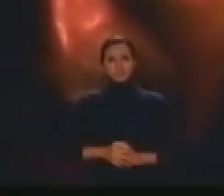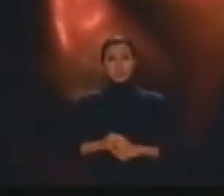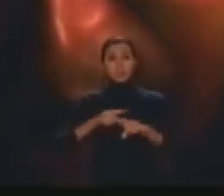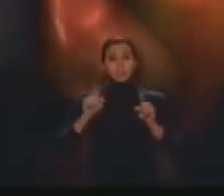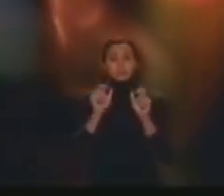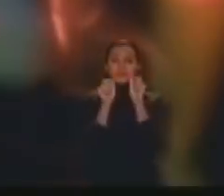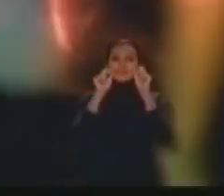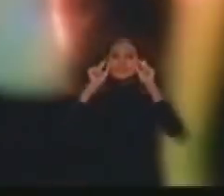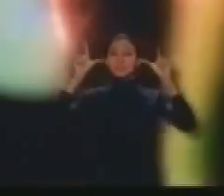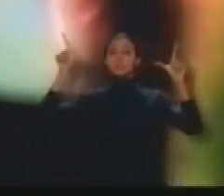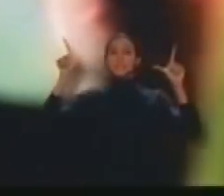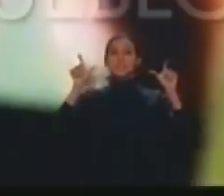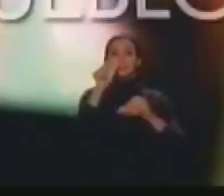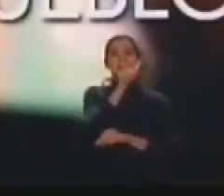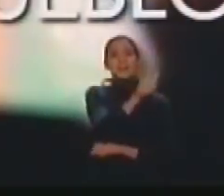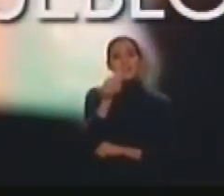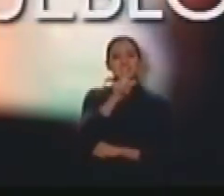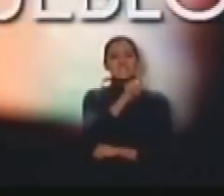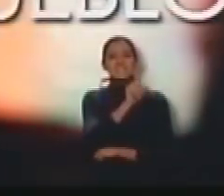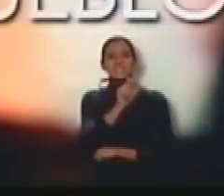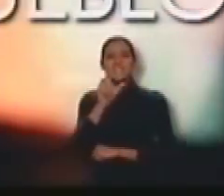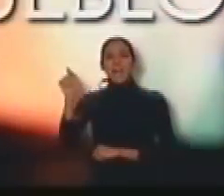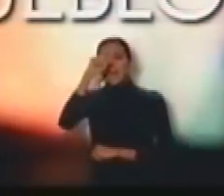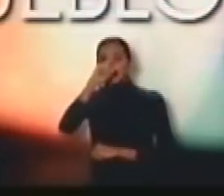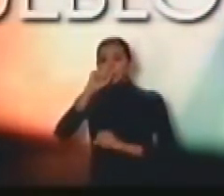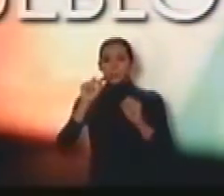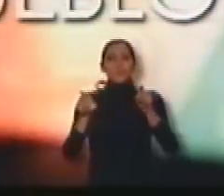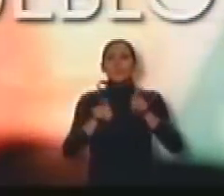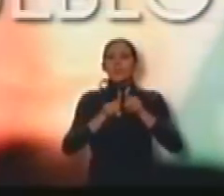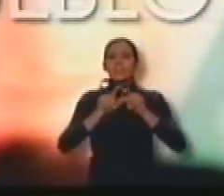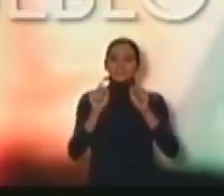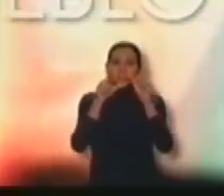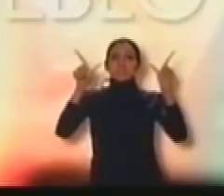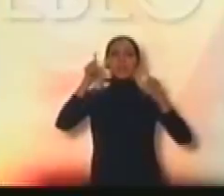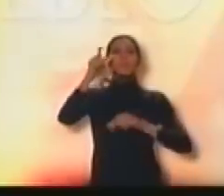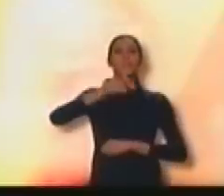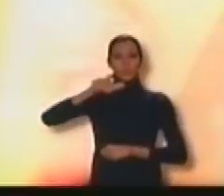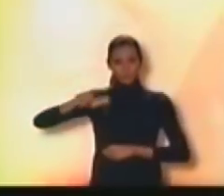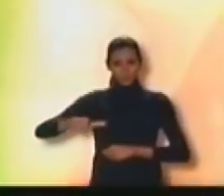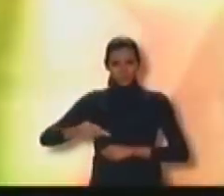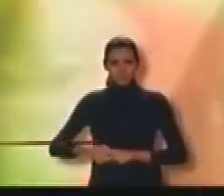Pero despierto cada 100 años. Cuando despierta el pueblo.